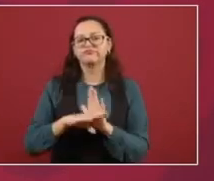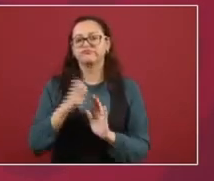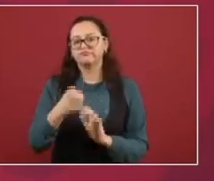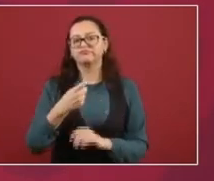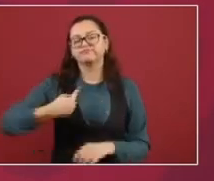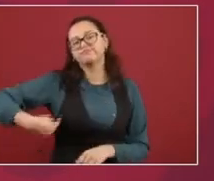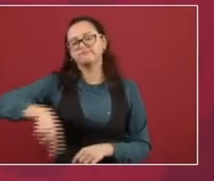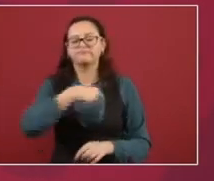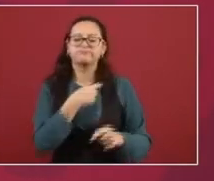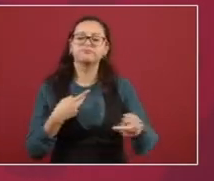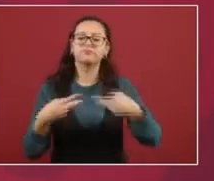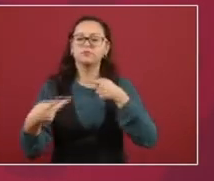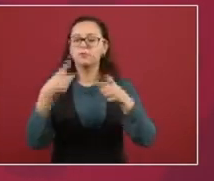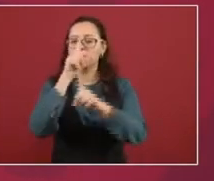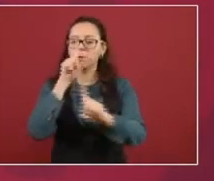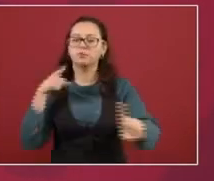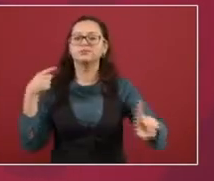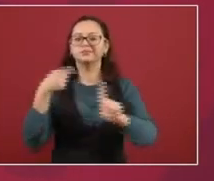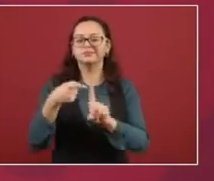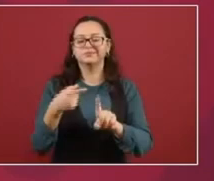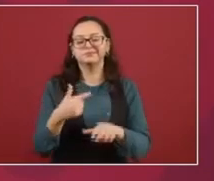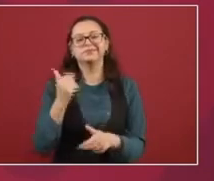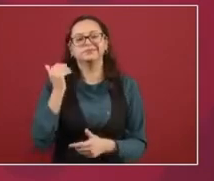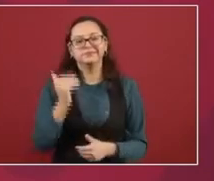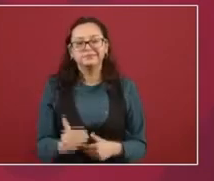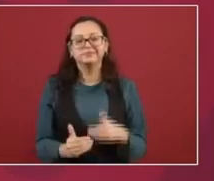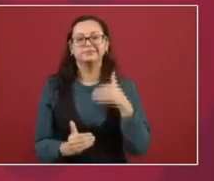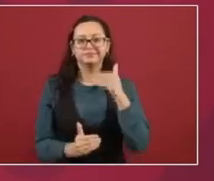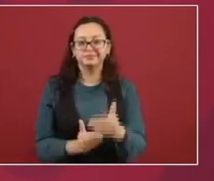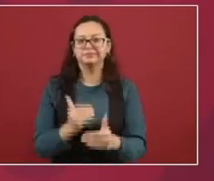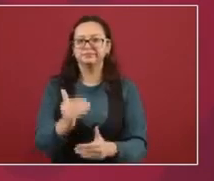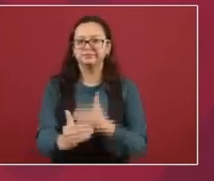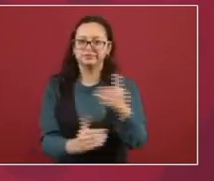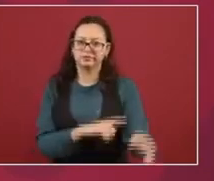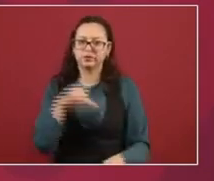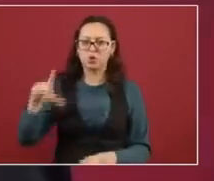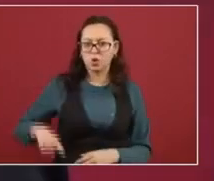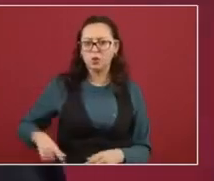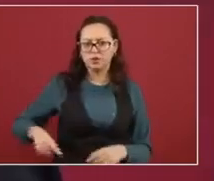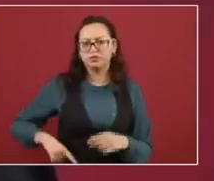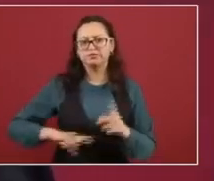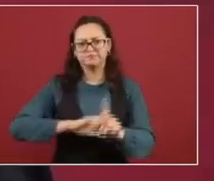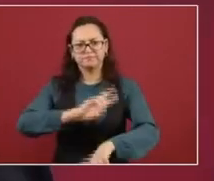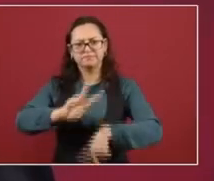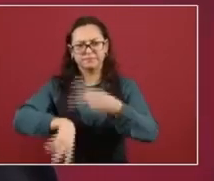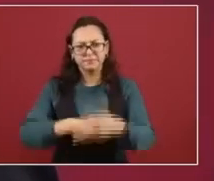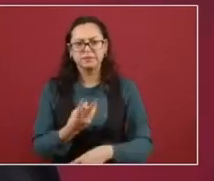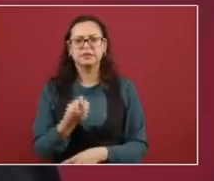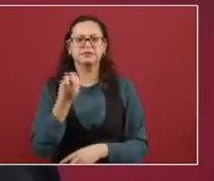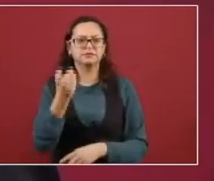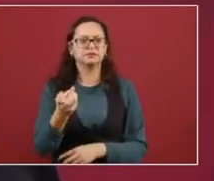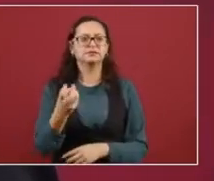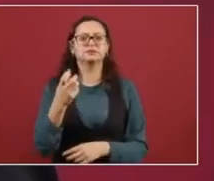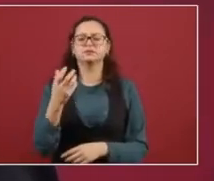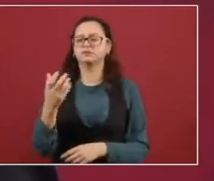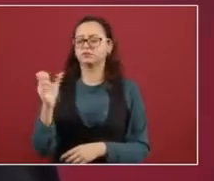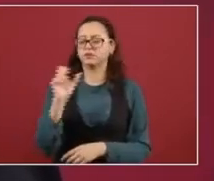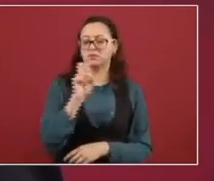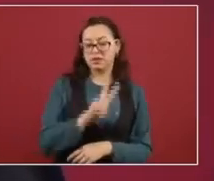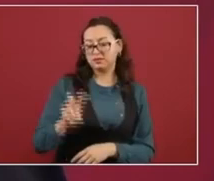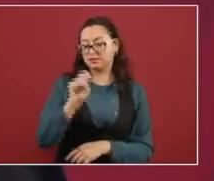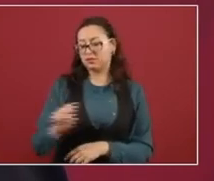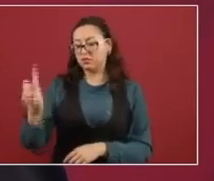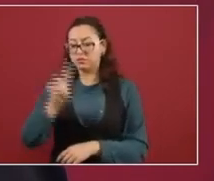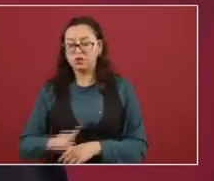tenemos. Entonces, ahí va ya el gobierno, por eso las giras del fin de